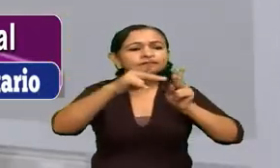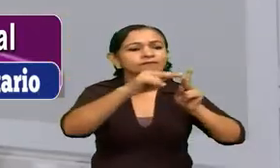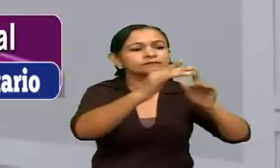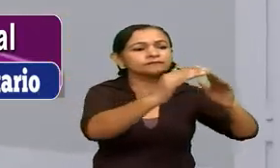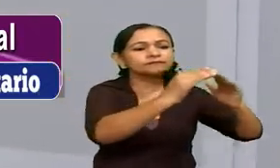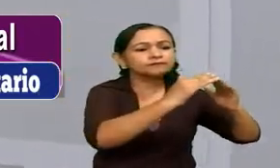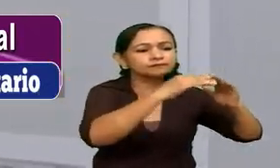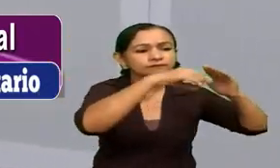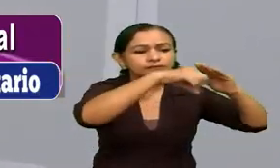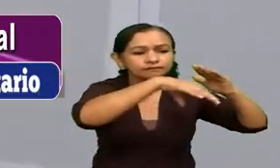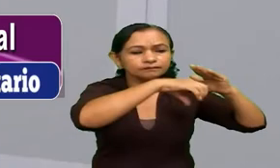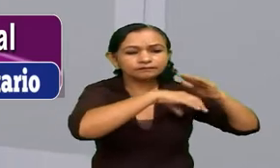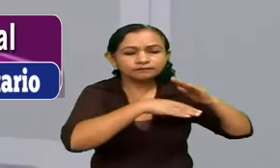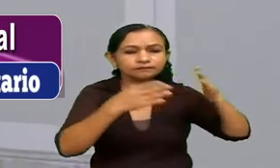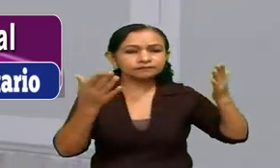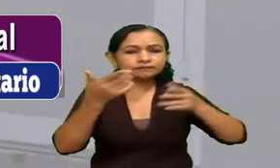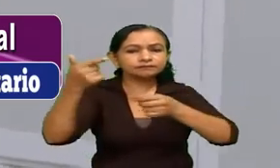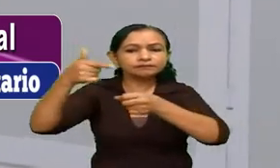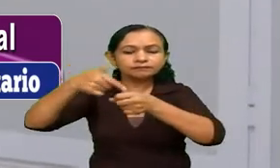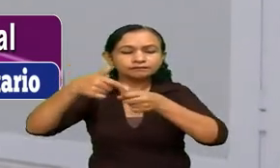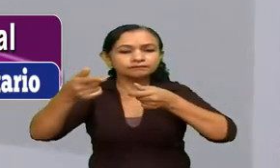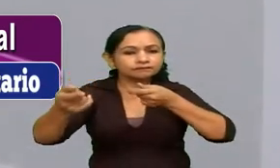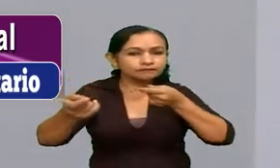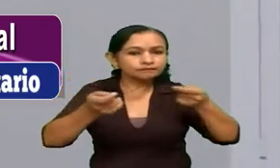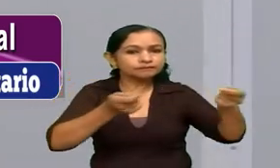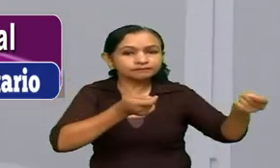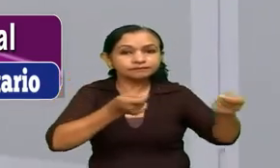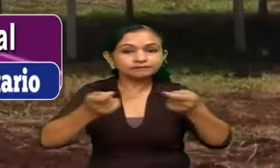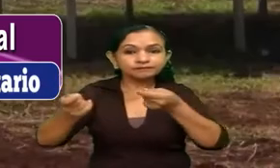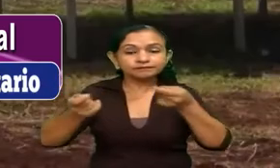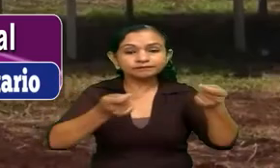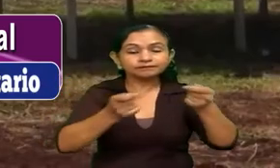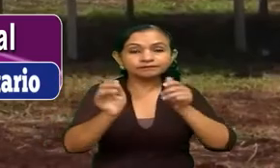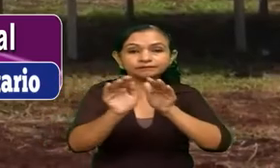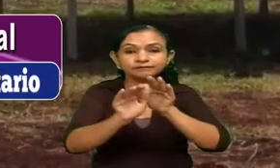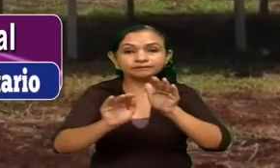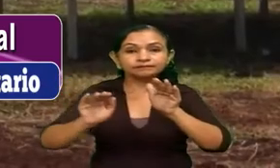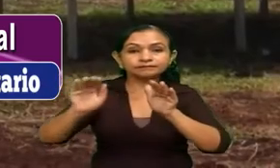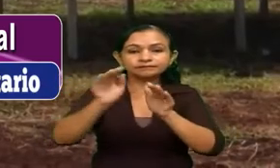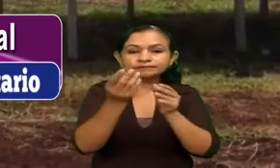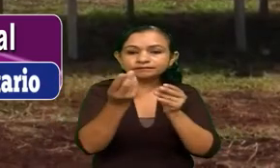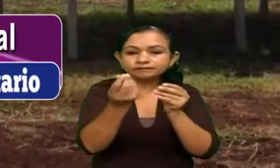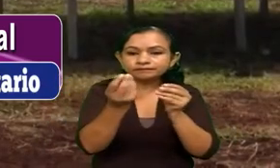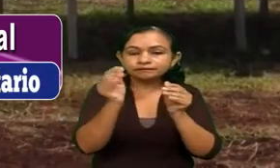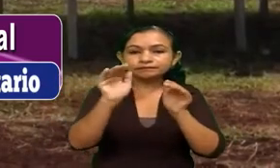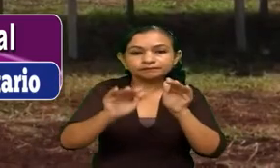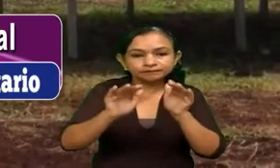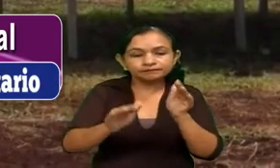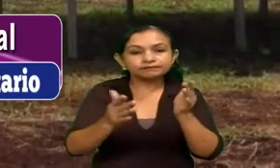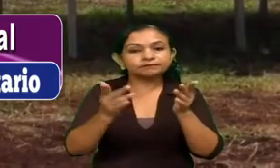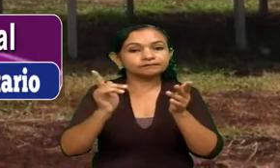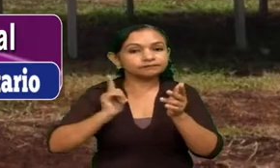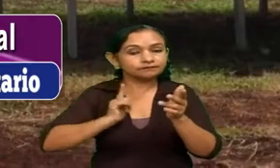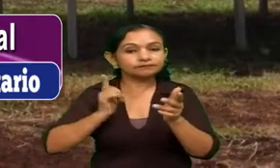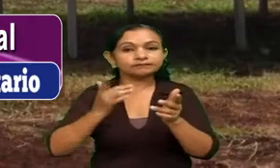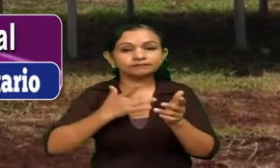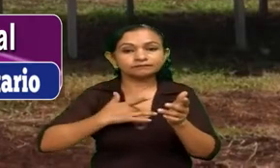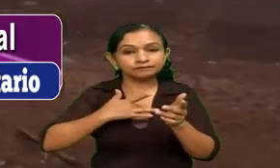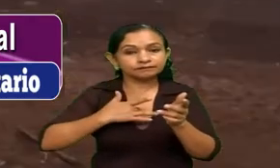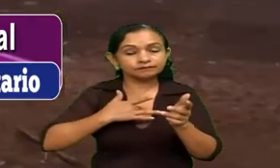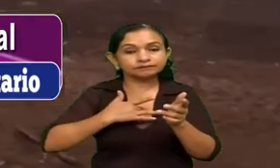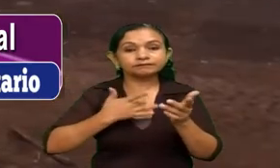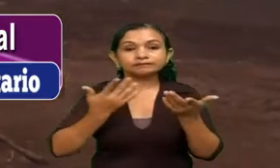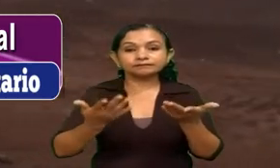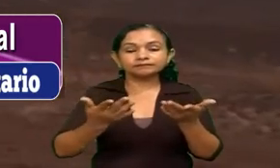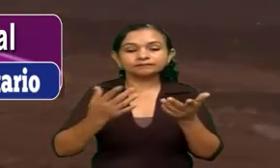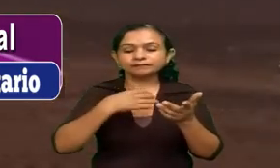cómo está el combustible. Entonces ella va jugando con lo que más económicamente y lo que más conviene de manera, como te